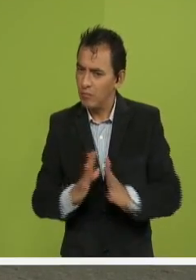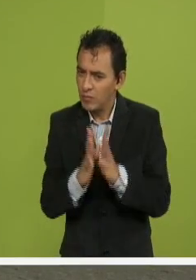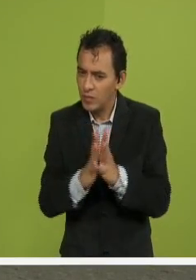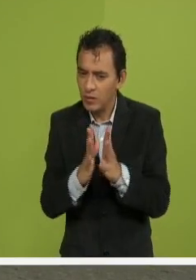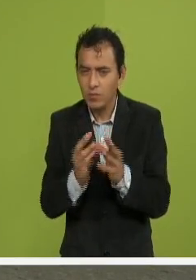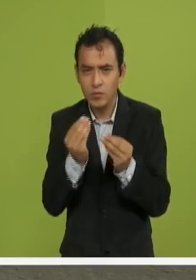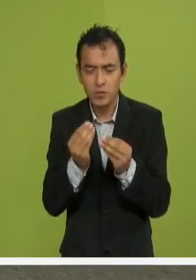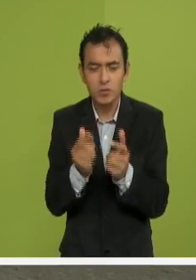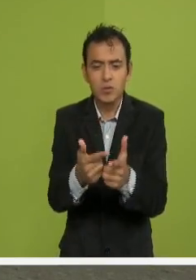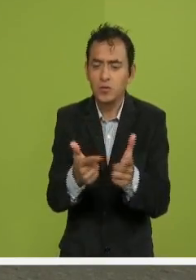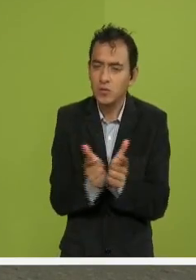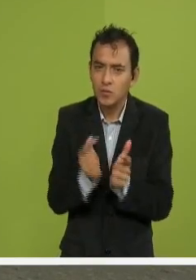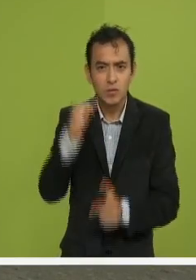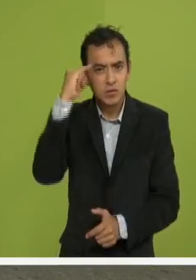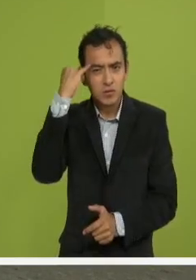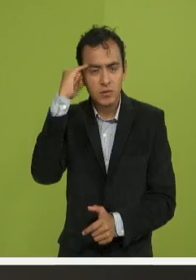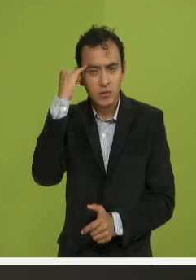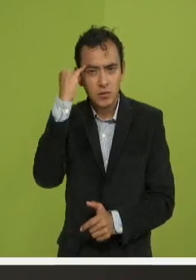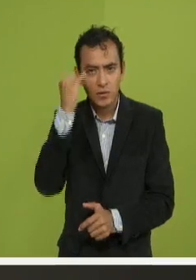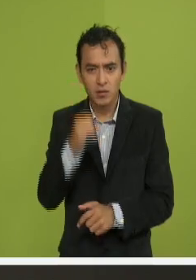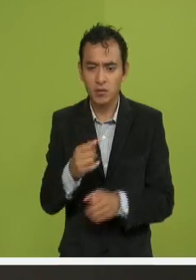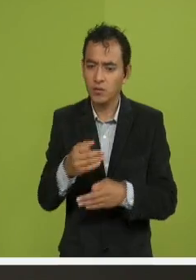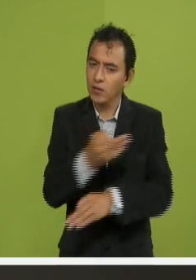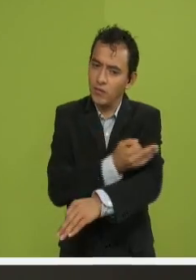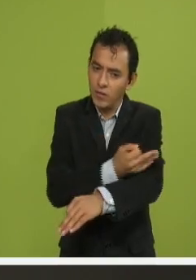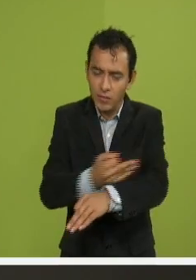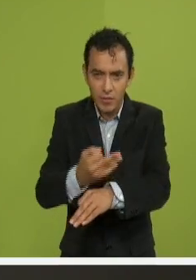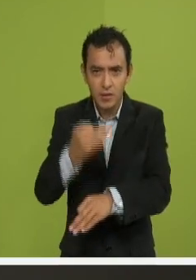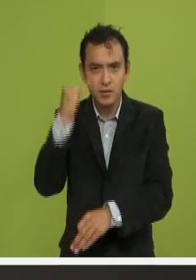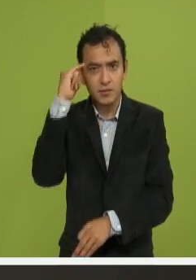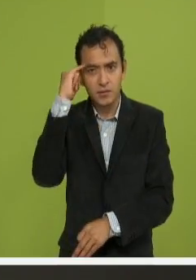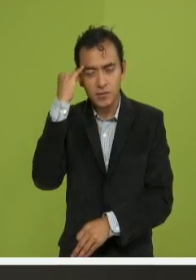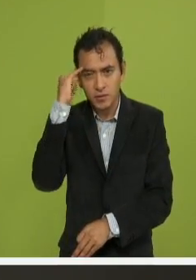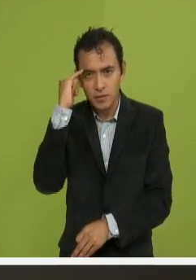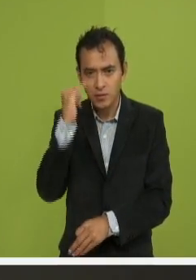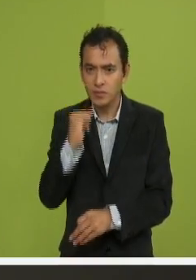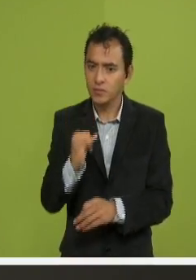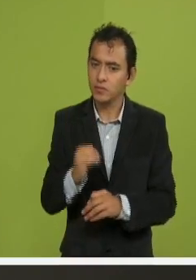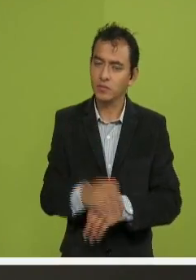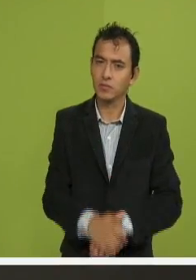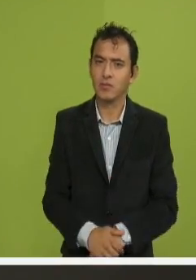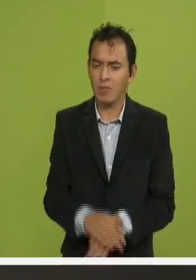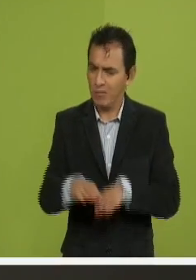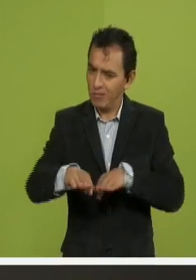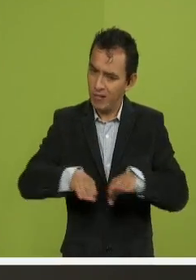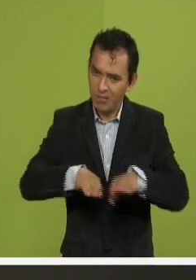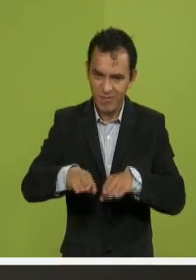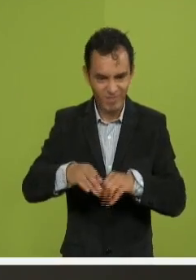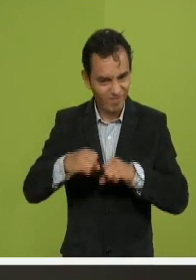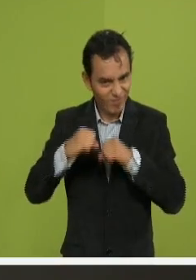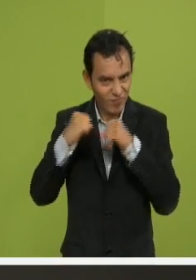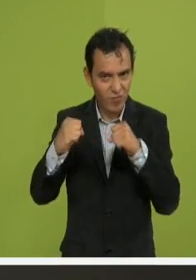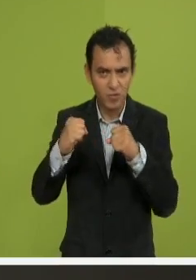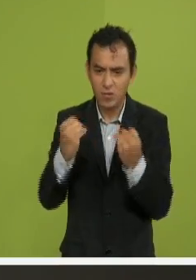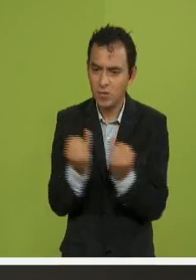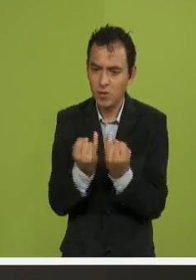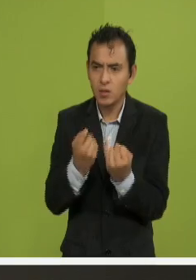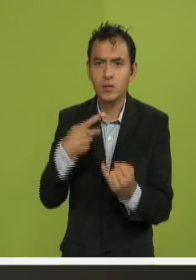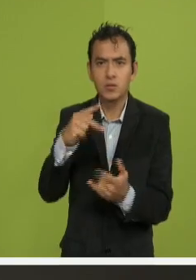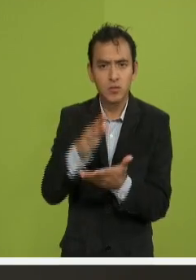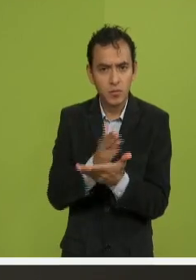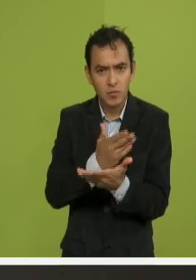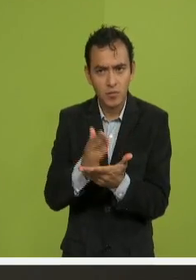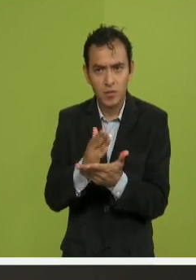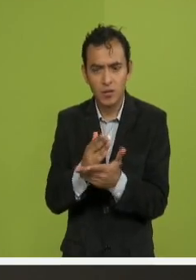sociedad indígena, con los grupos indígenas, con las familias indígenas, y que ha sido pues una labor bastante fuerte también de tu parte, el hecho de